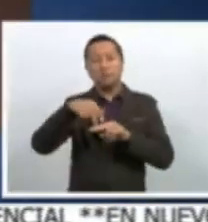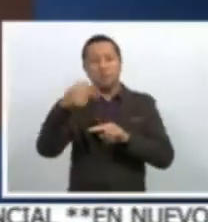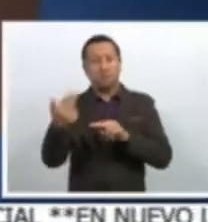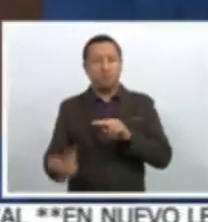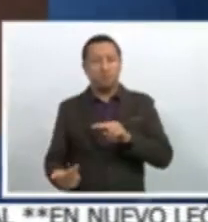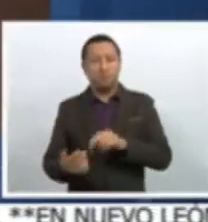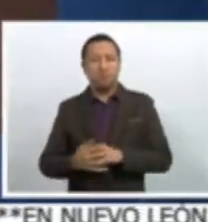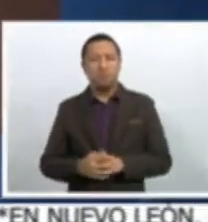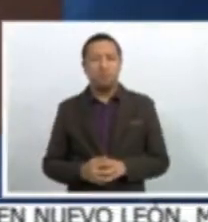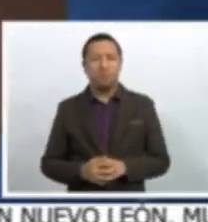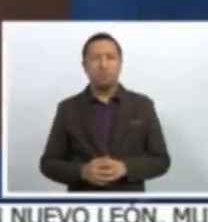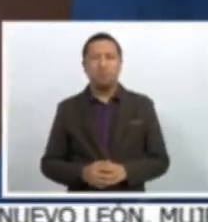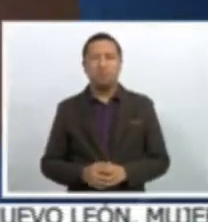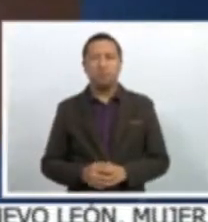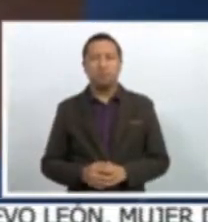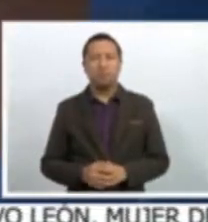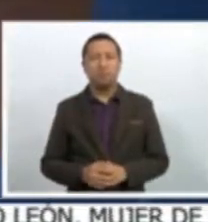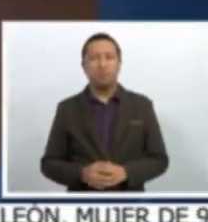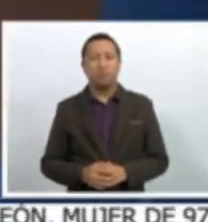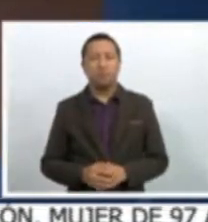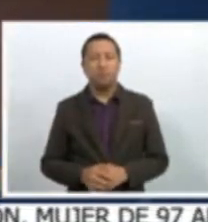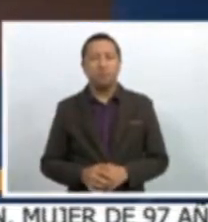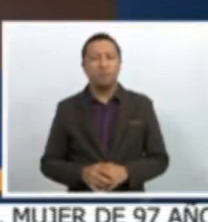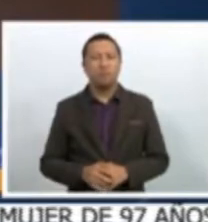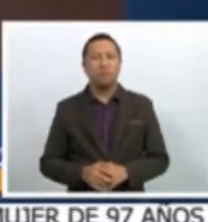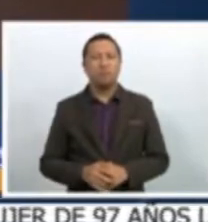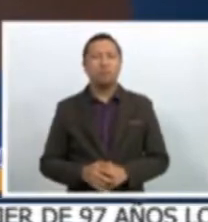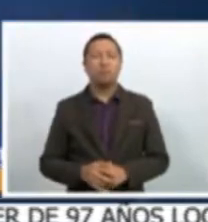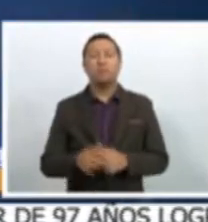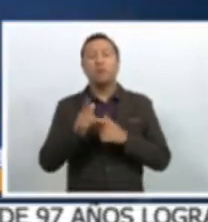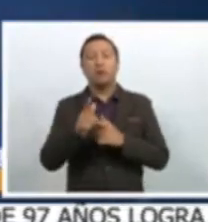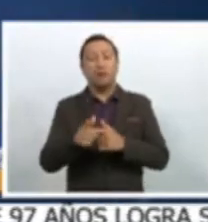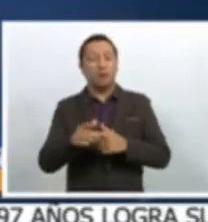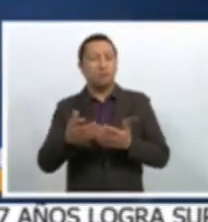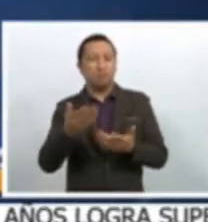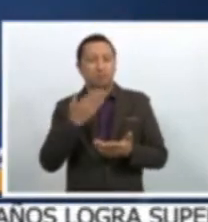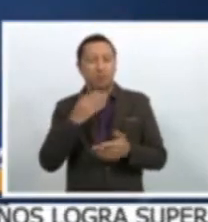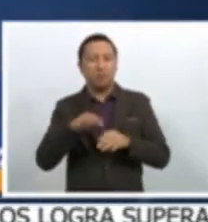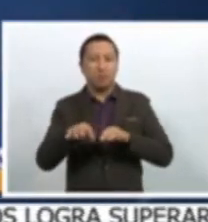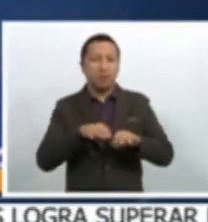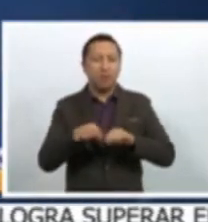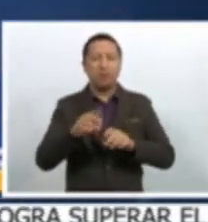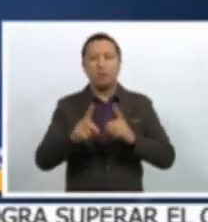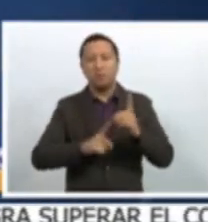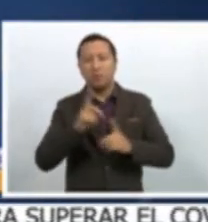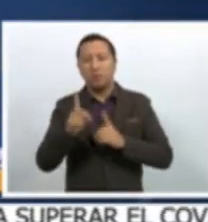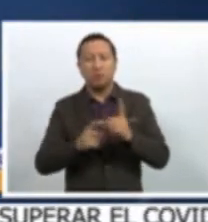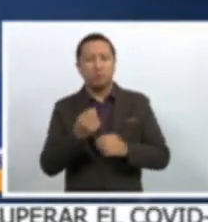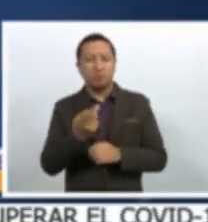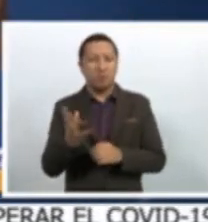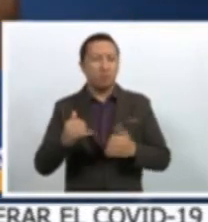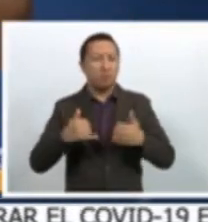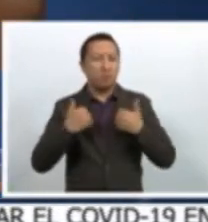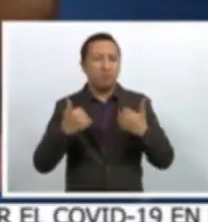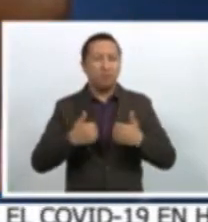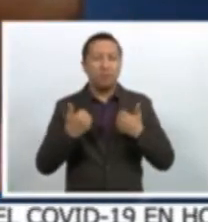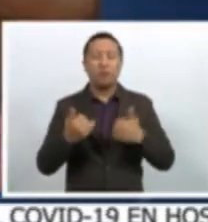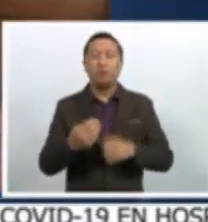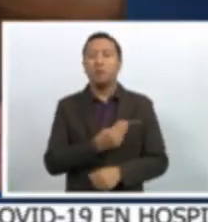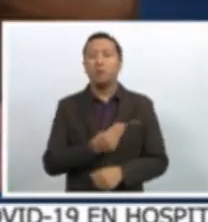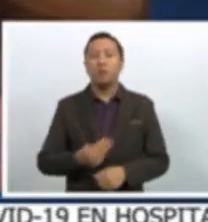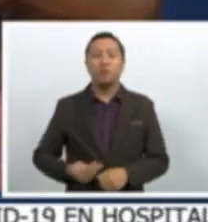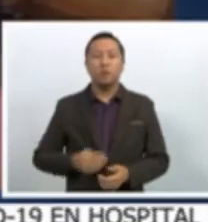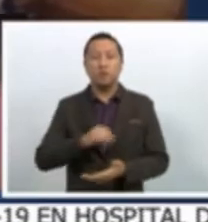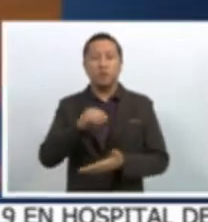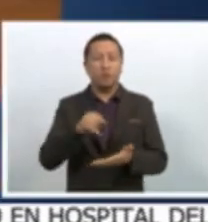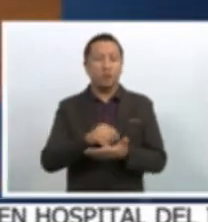Con estrictas medidas sanitarias y con el objetivo de seguir fomentando el deporte entre los jóvenes, el municipio de Isla Mujeres llevó a cabo